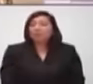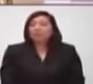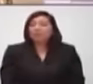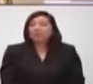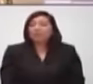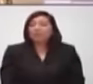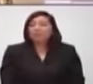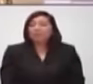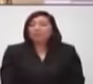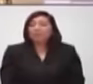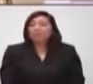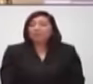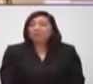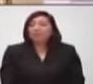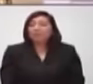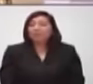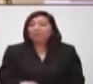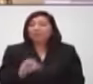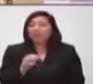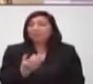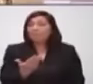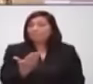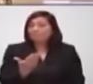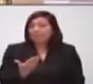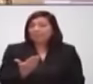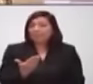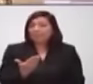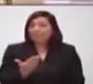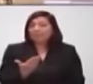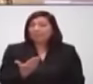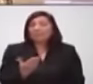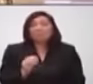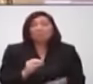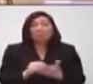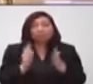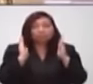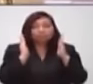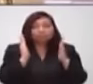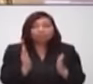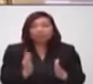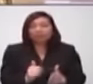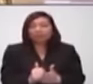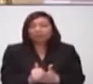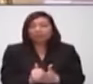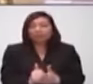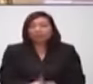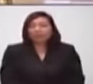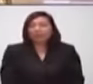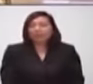fundamentalmente la solicitud de pedido fue más centrada en los casos